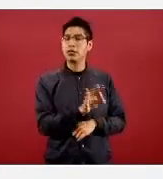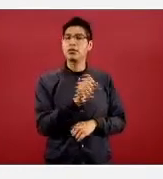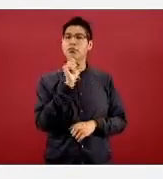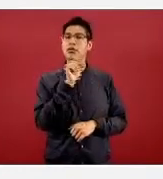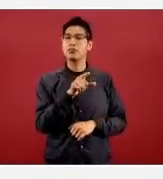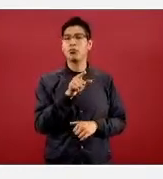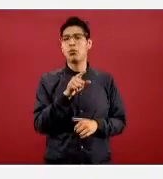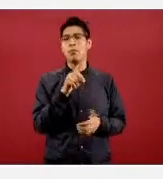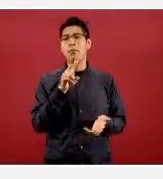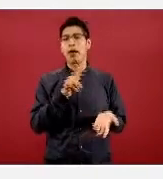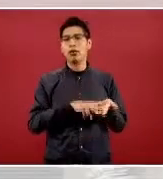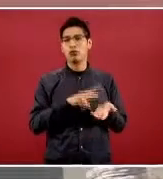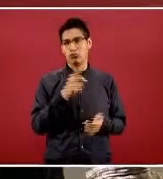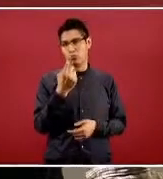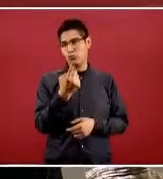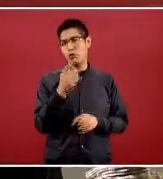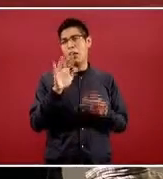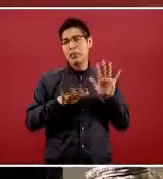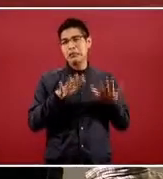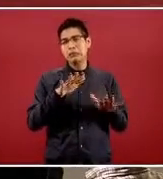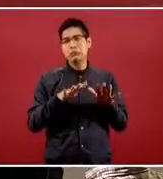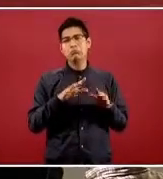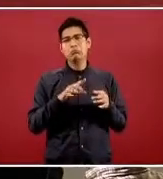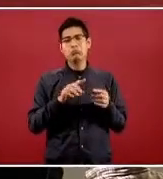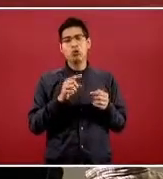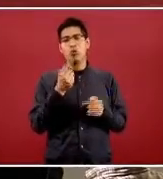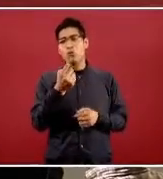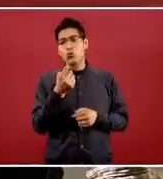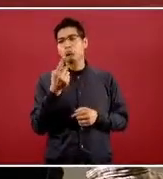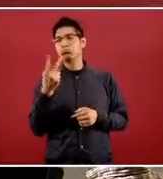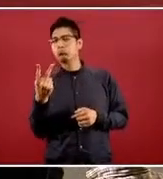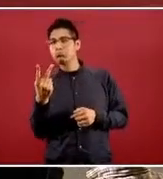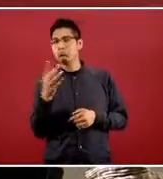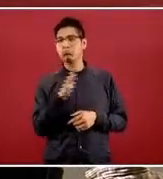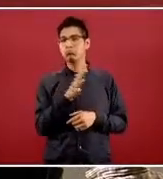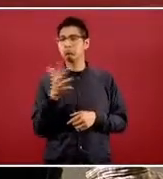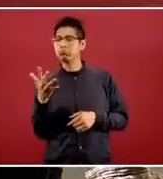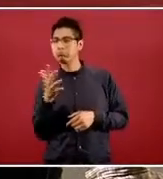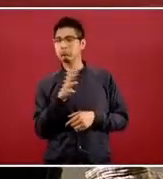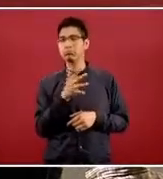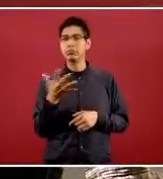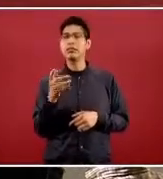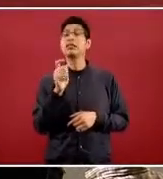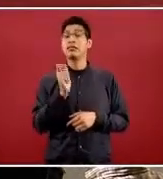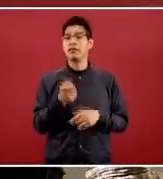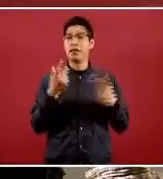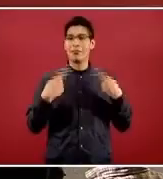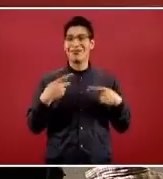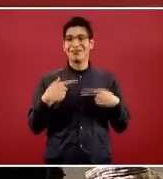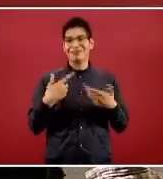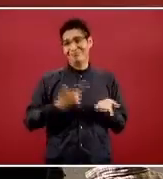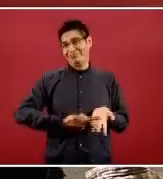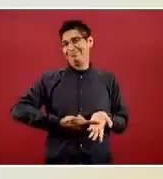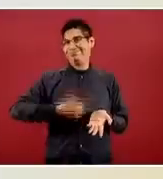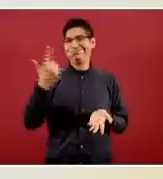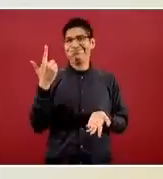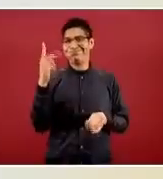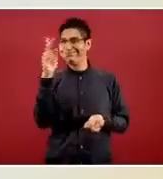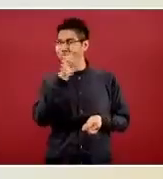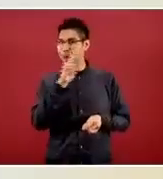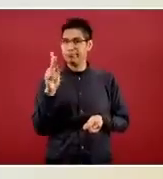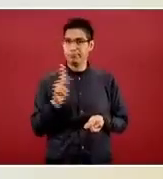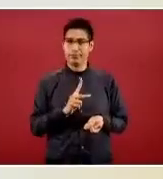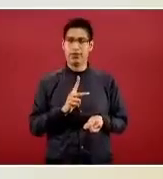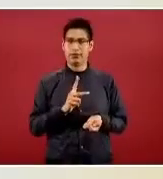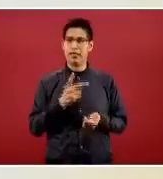1, que a veces ha crecido a 2 y siempre se ha movido entre un 1 y un 2%, que son los pacientes críticos y, lógicamente,